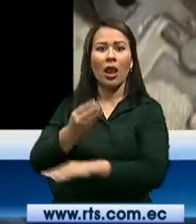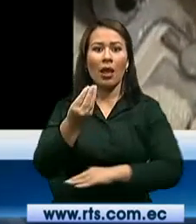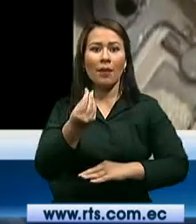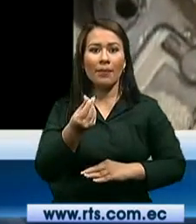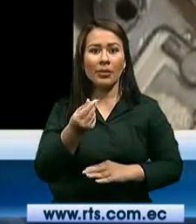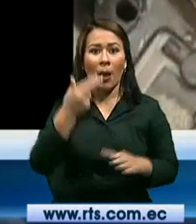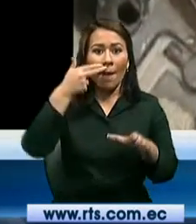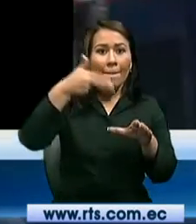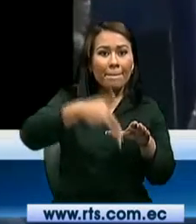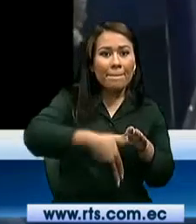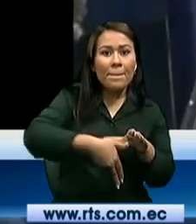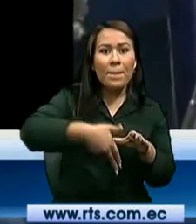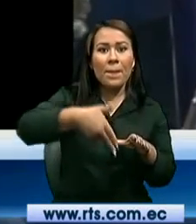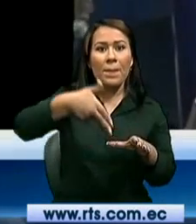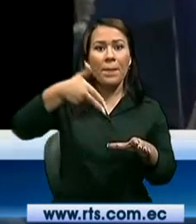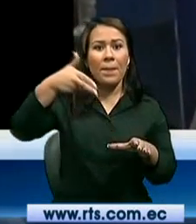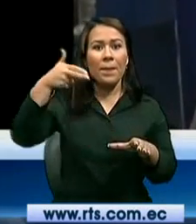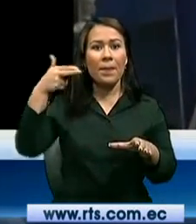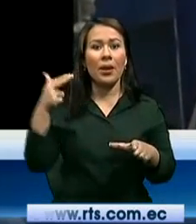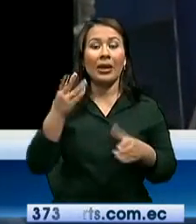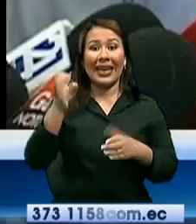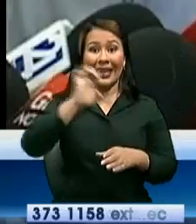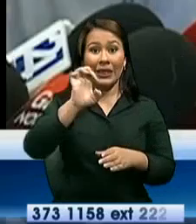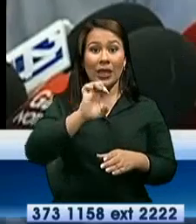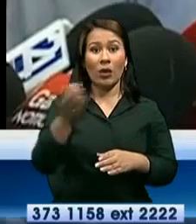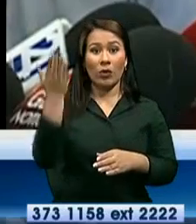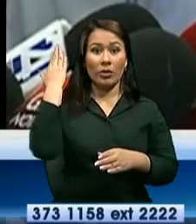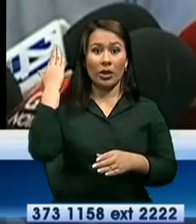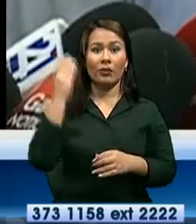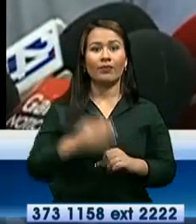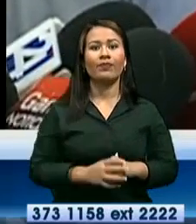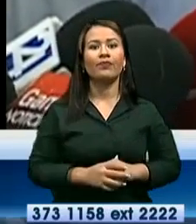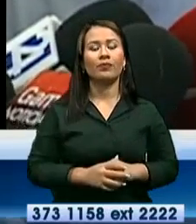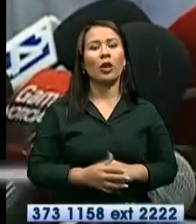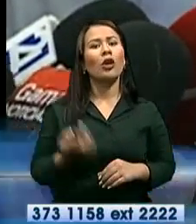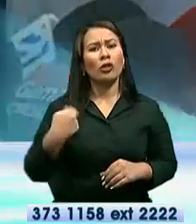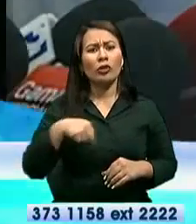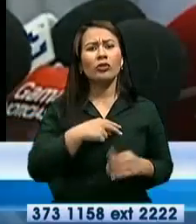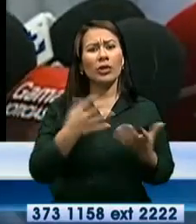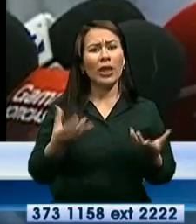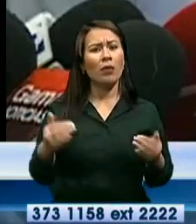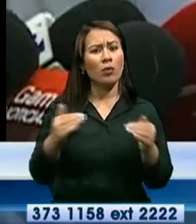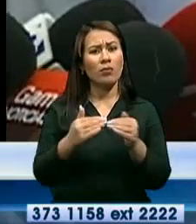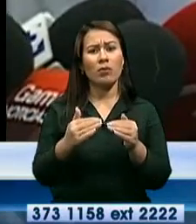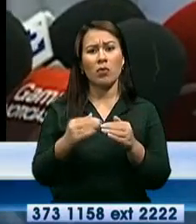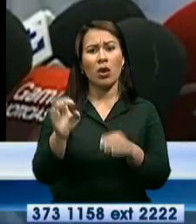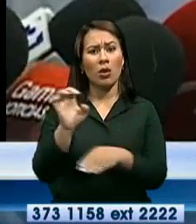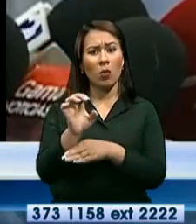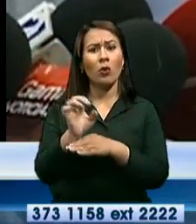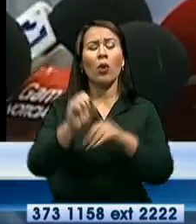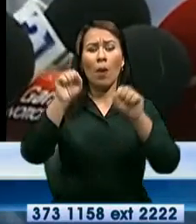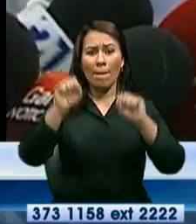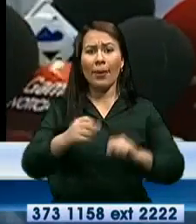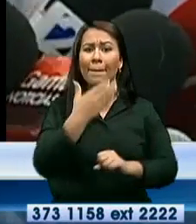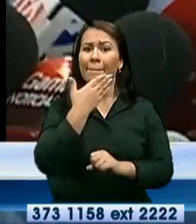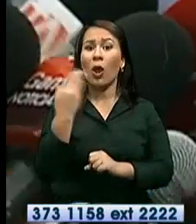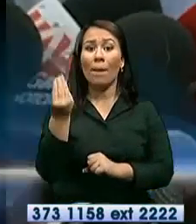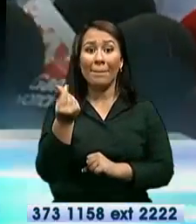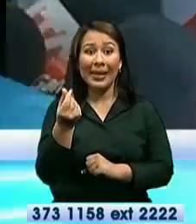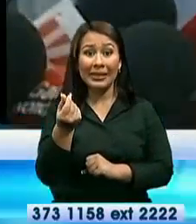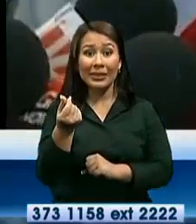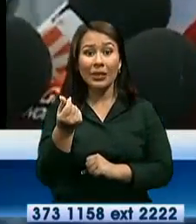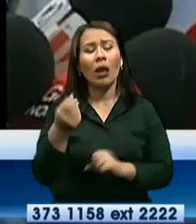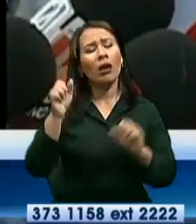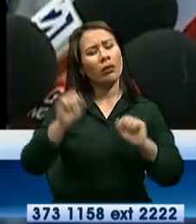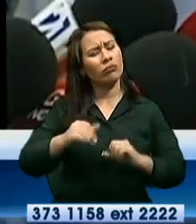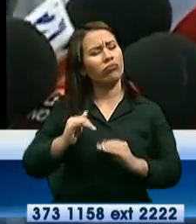producción de petróleo a los niveles de enero pasado. Queremos que haya un congelamiento como Ecuador, para que mejoren los precios, para que se achique la